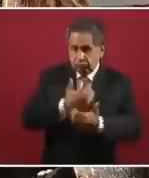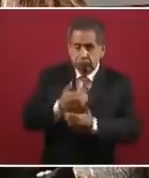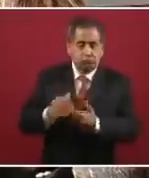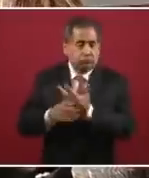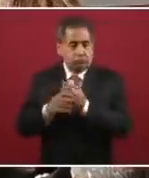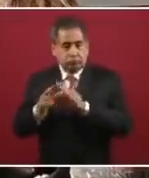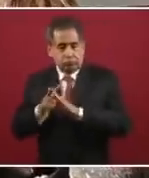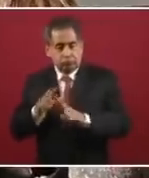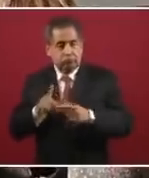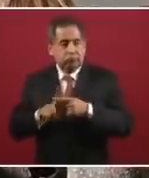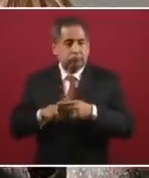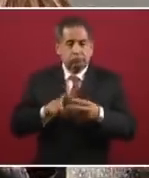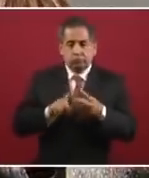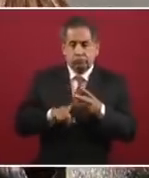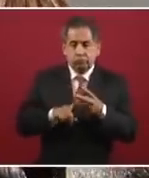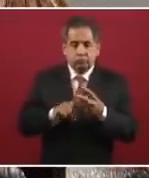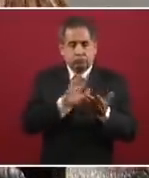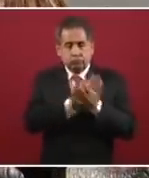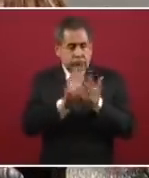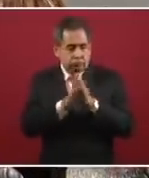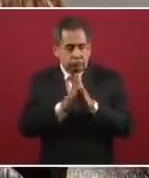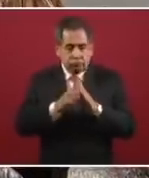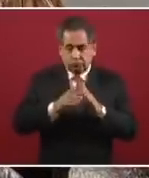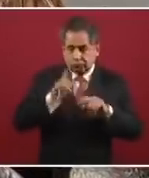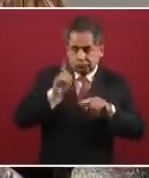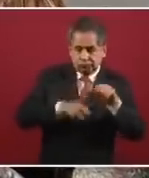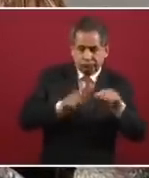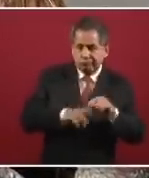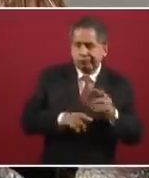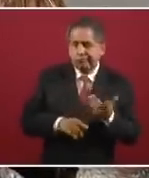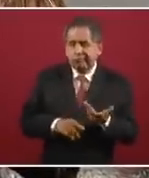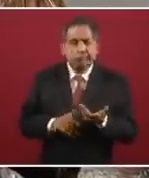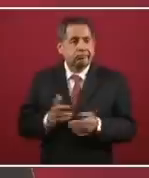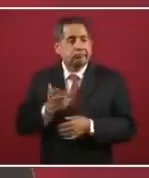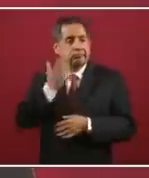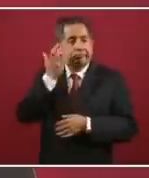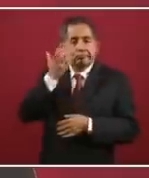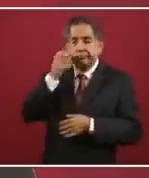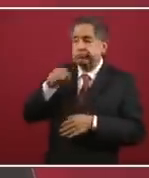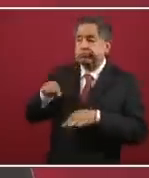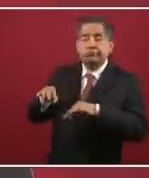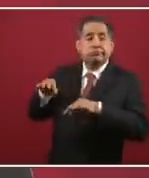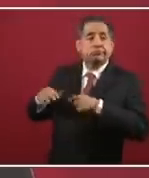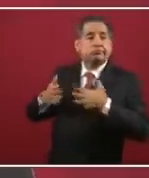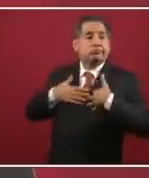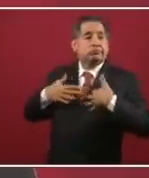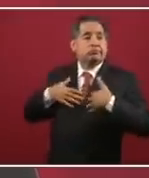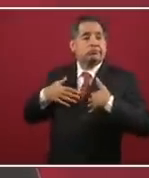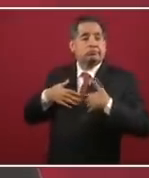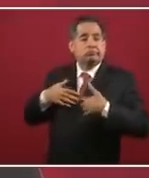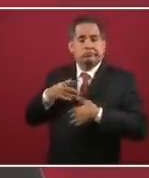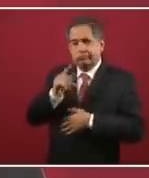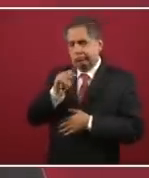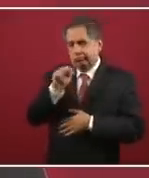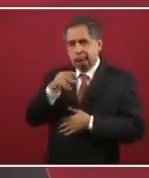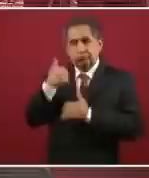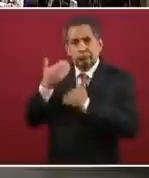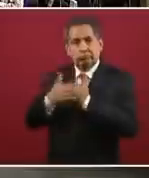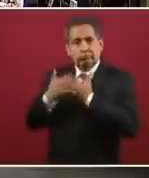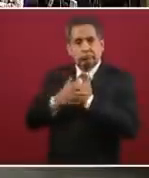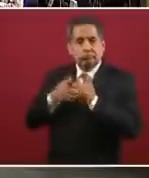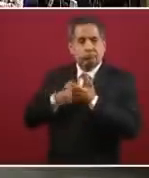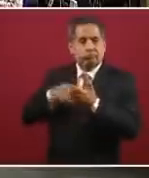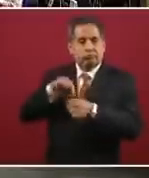del combate al narcotráfico no sean utilizados como complemento político en las